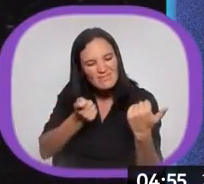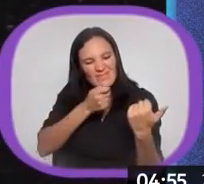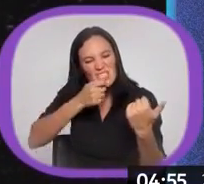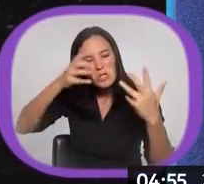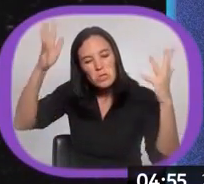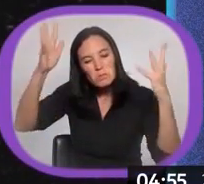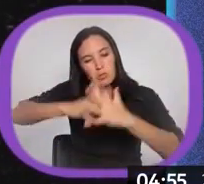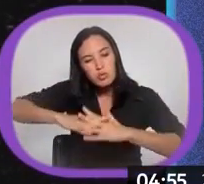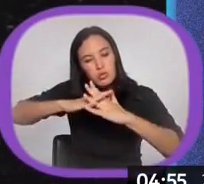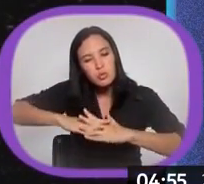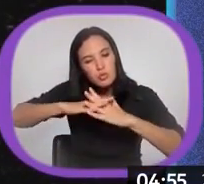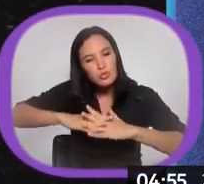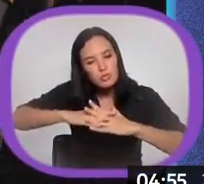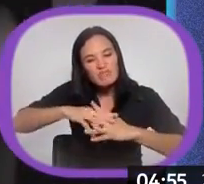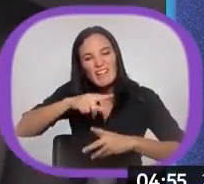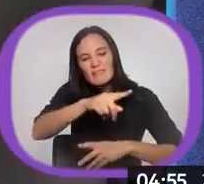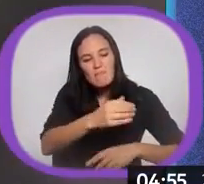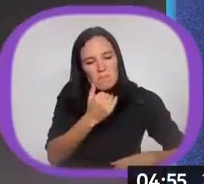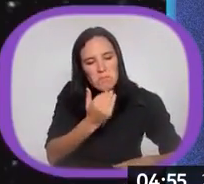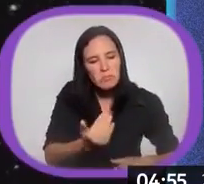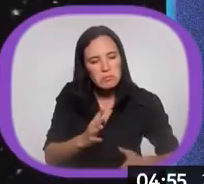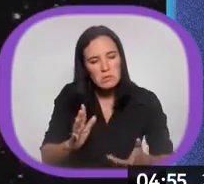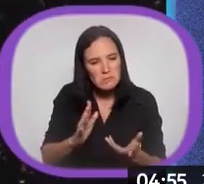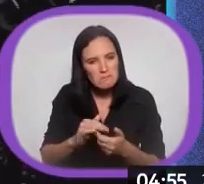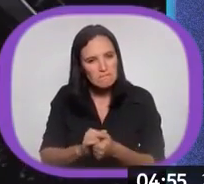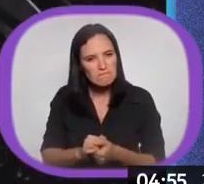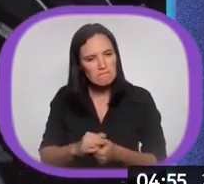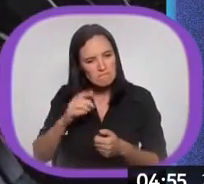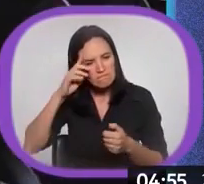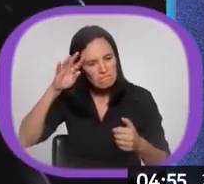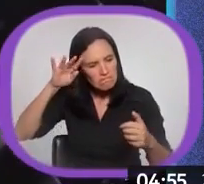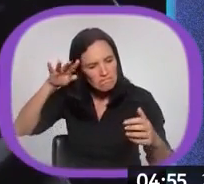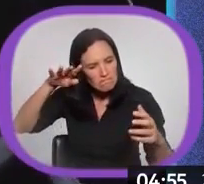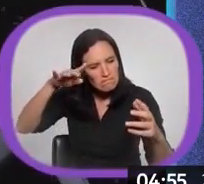Si nos destruyes, ya no le serás útil a Megatron.